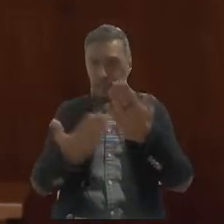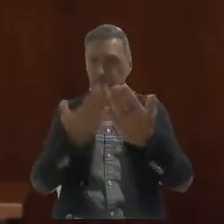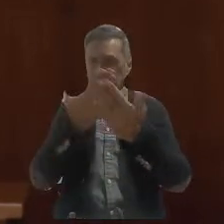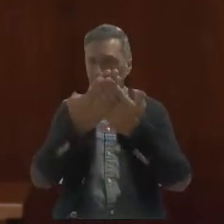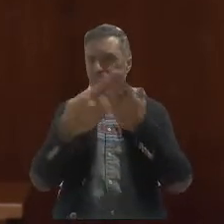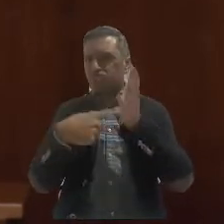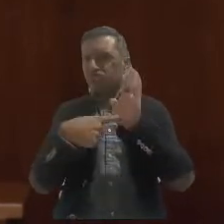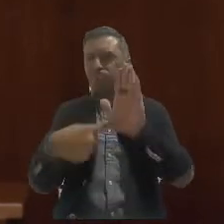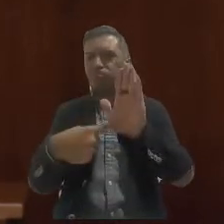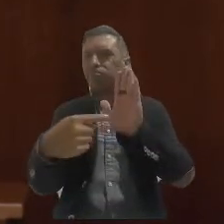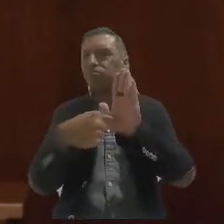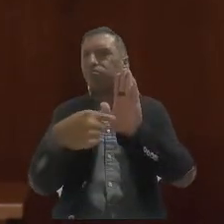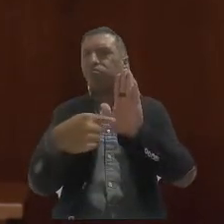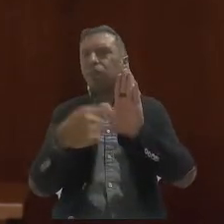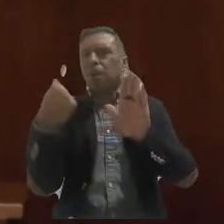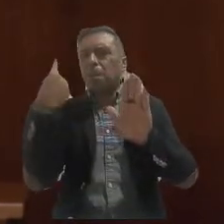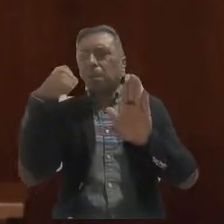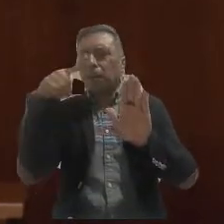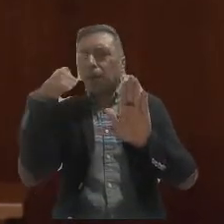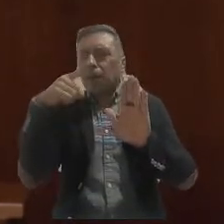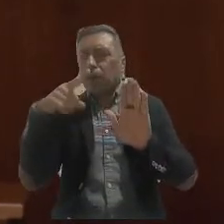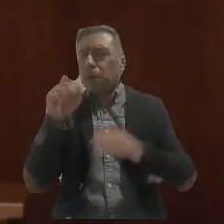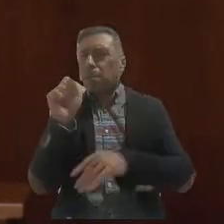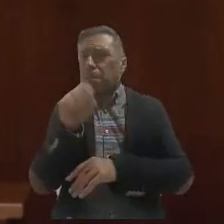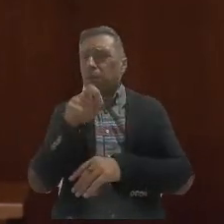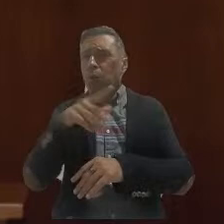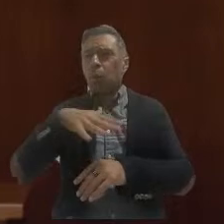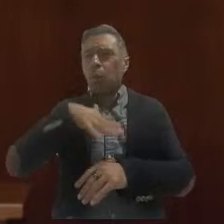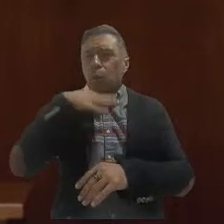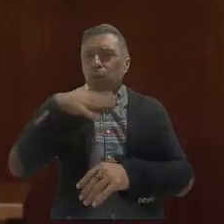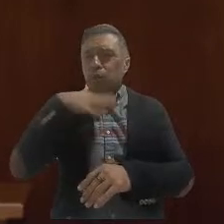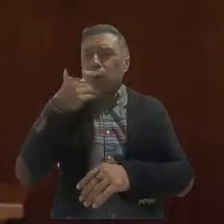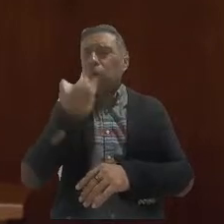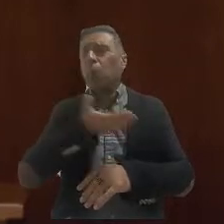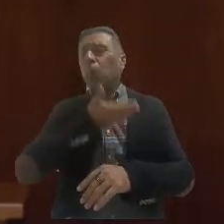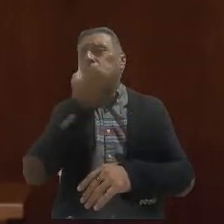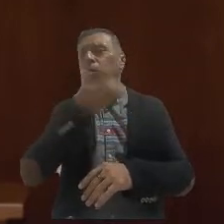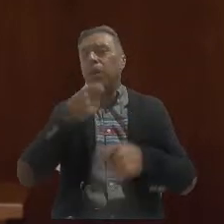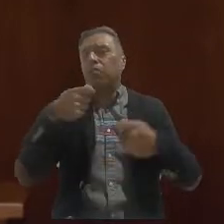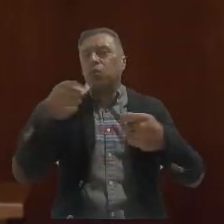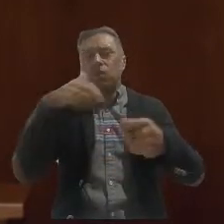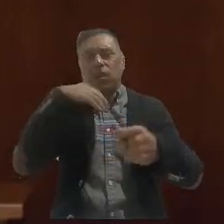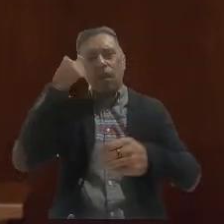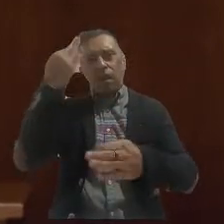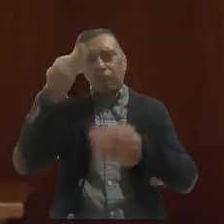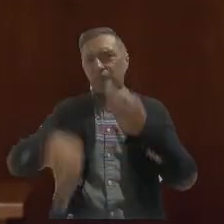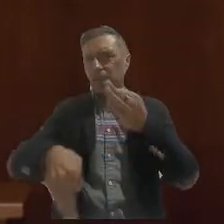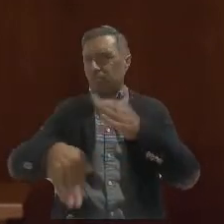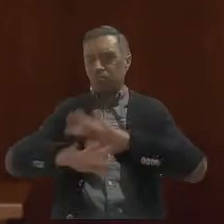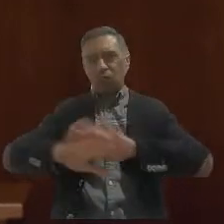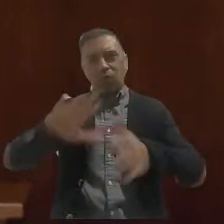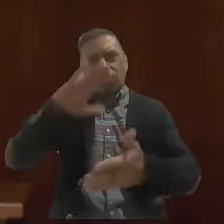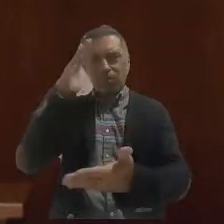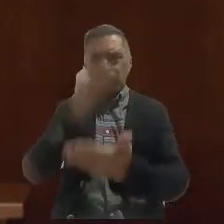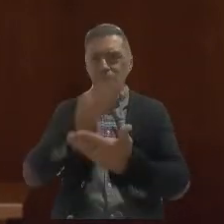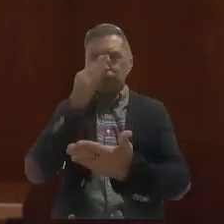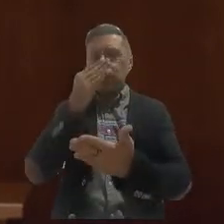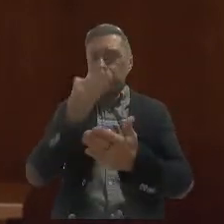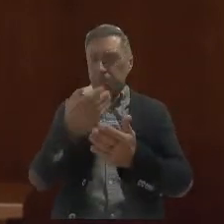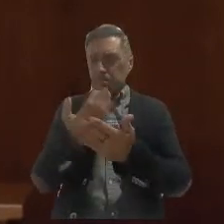esta mala práctica, acabar con esta corrupción. Ya en unos meses más la gente decidirá dar este